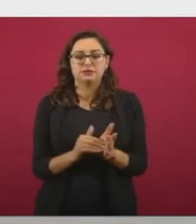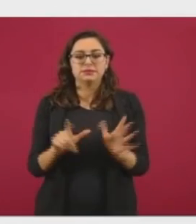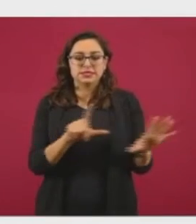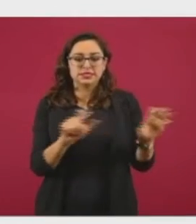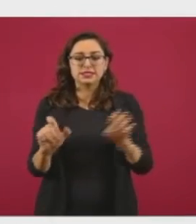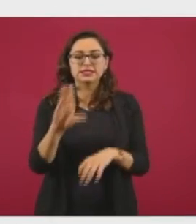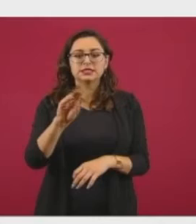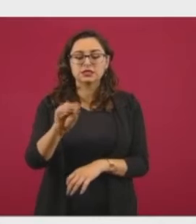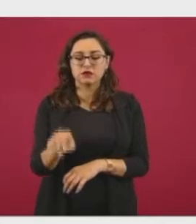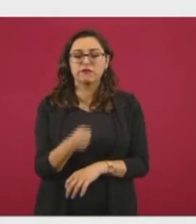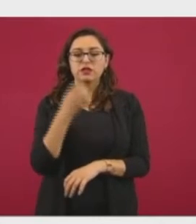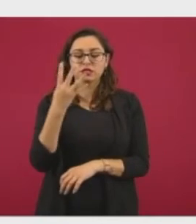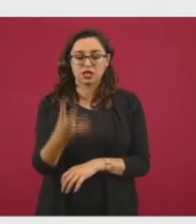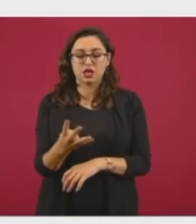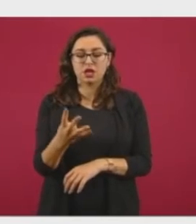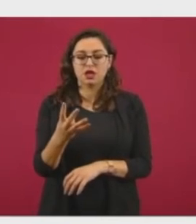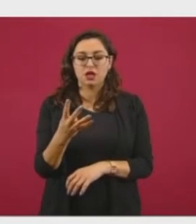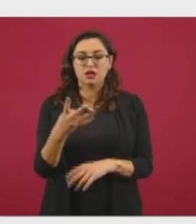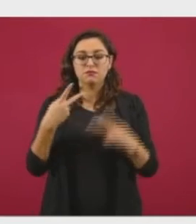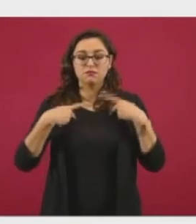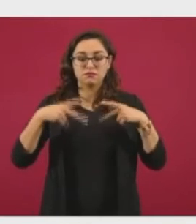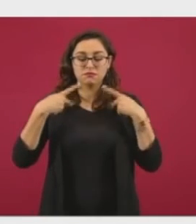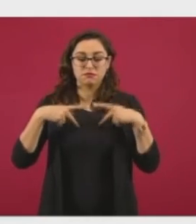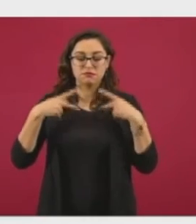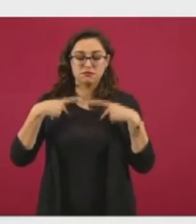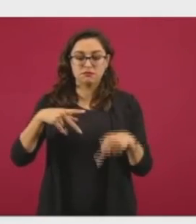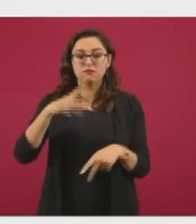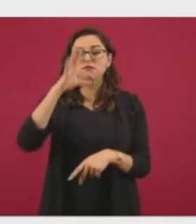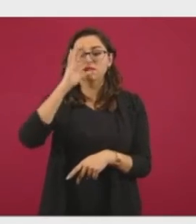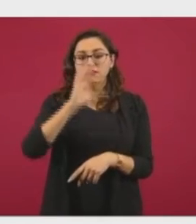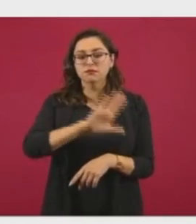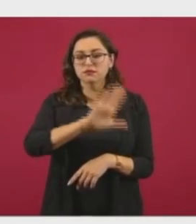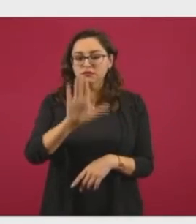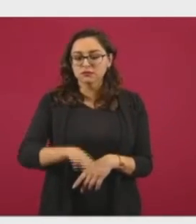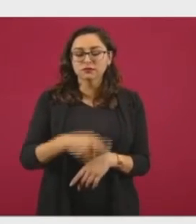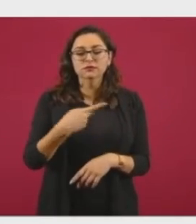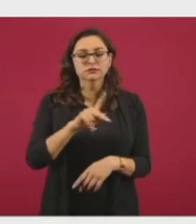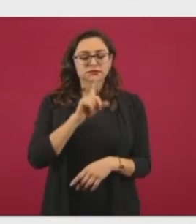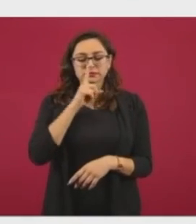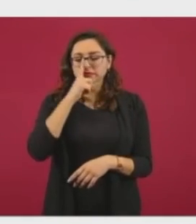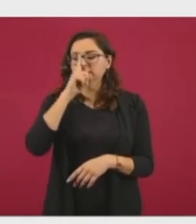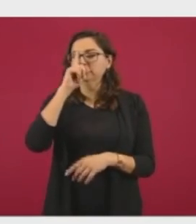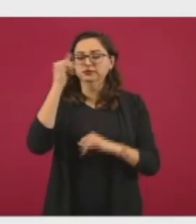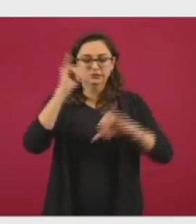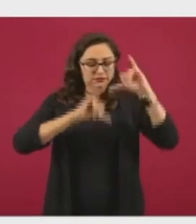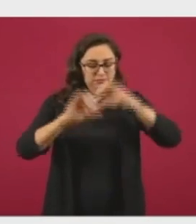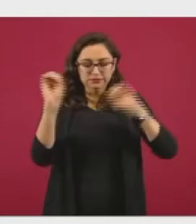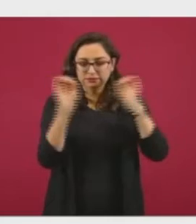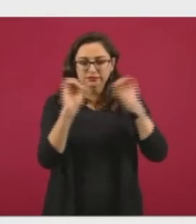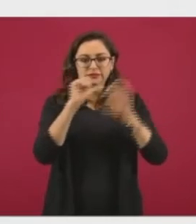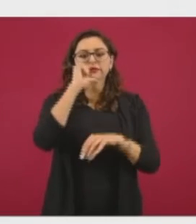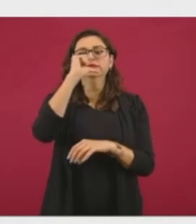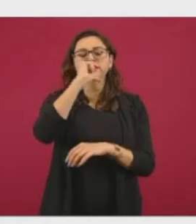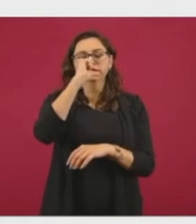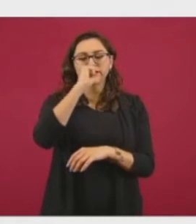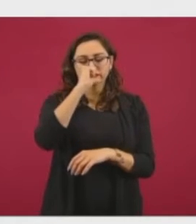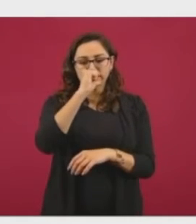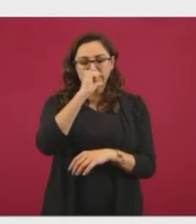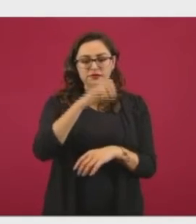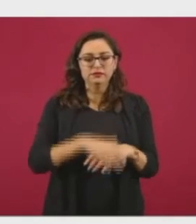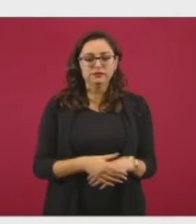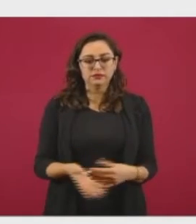10.794 personas que perdieron la vida pero que no se les tomó una muestra por diferentes situaciones